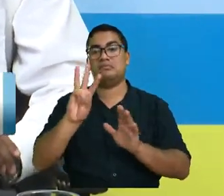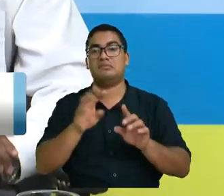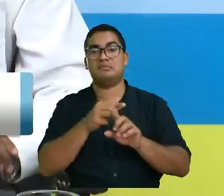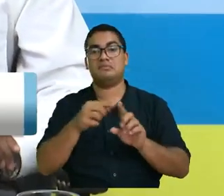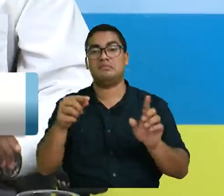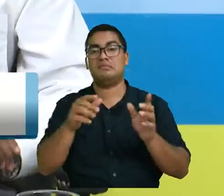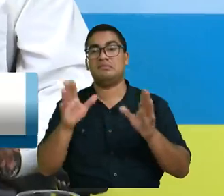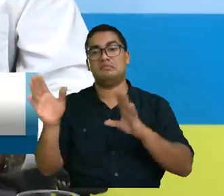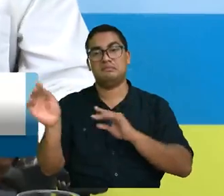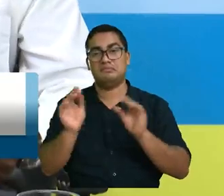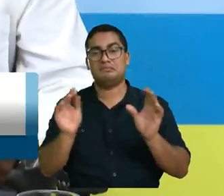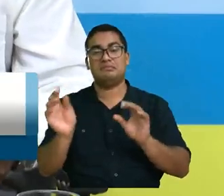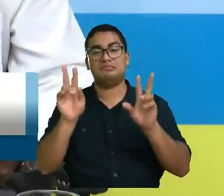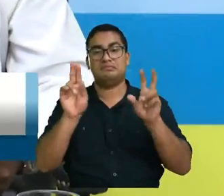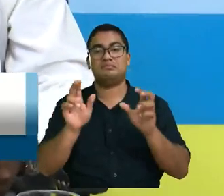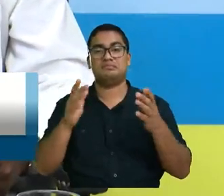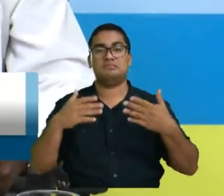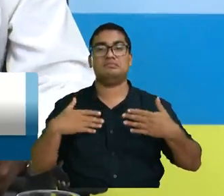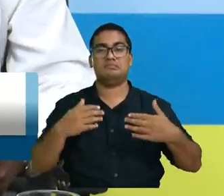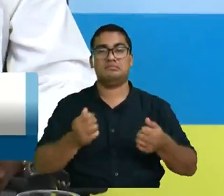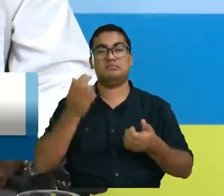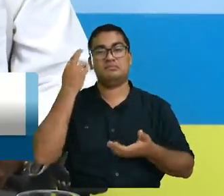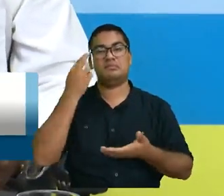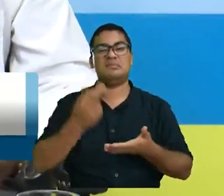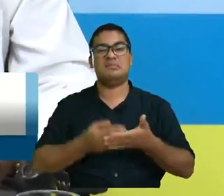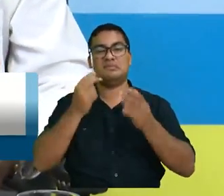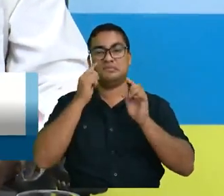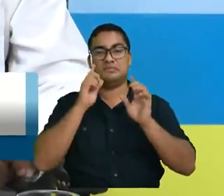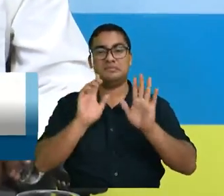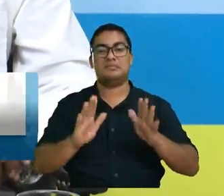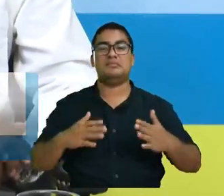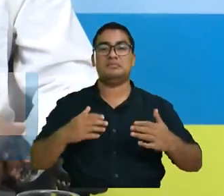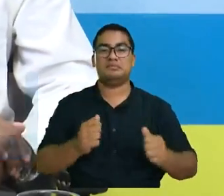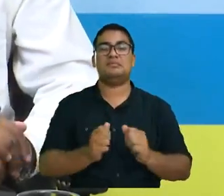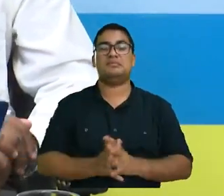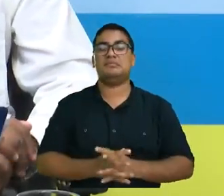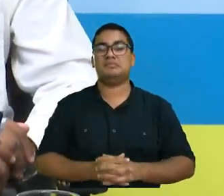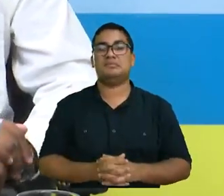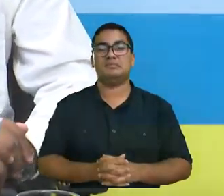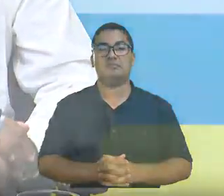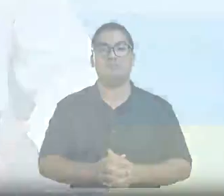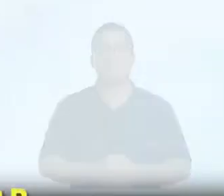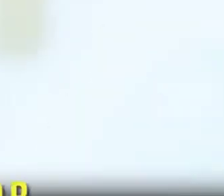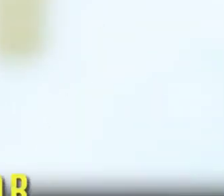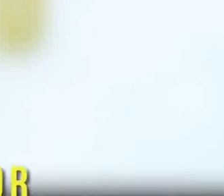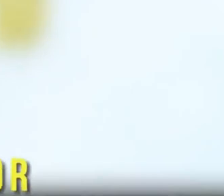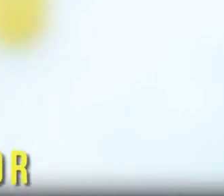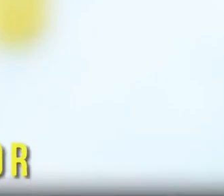para seguir conversando sobre temas de salud. Recuerde que prevenir también es salud.